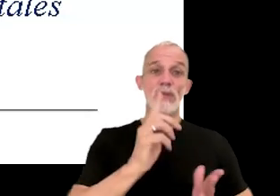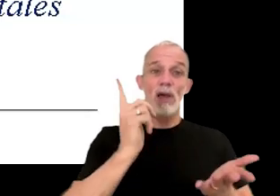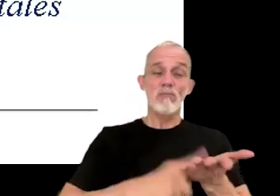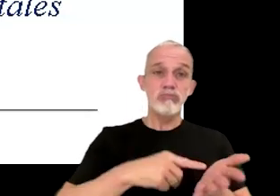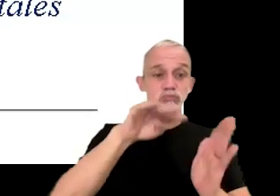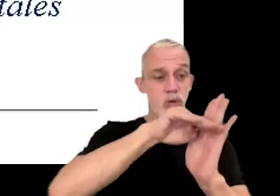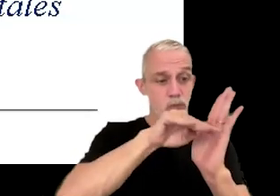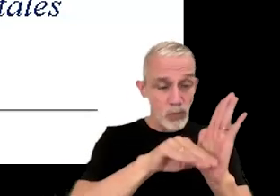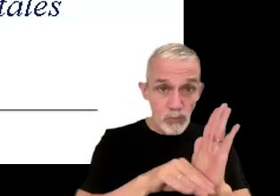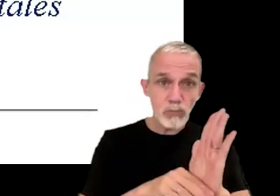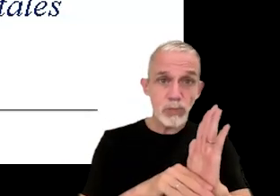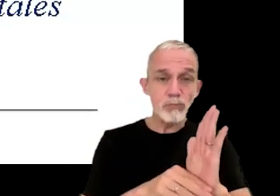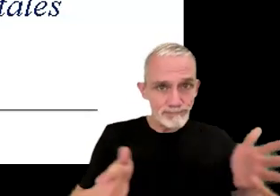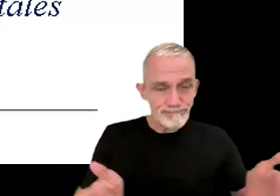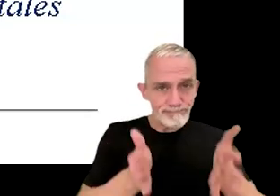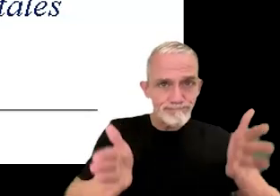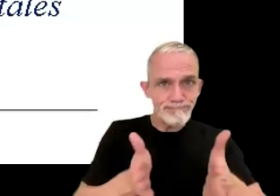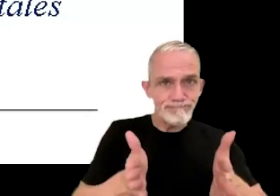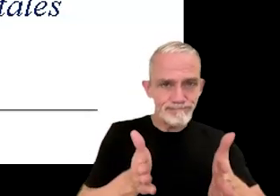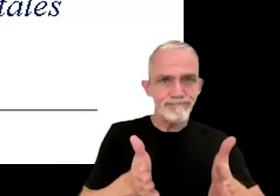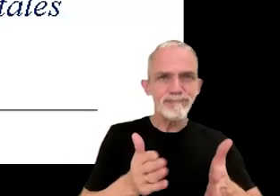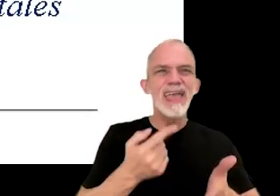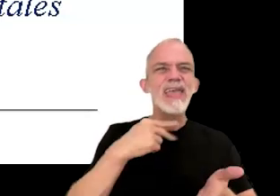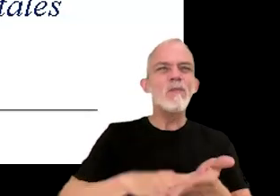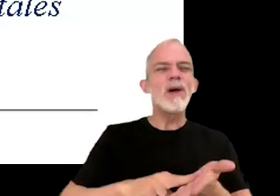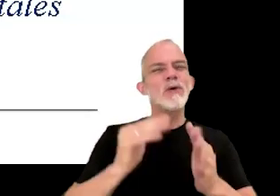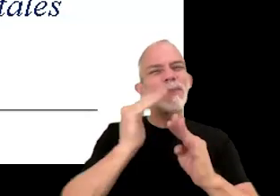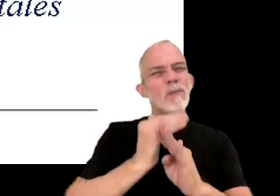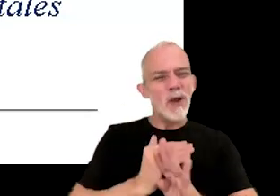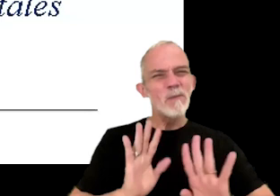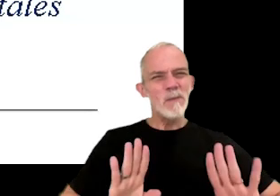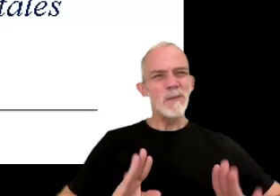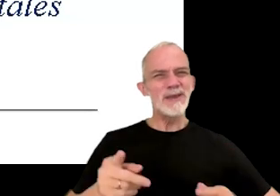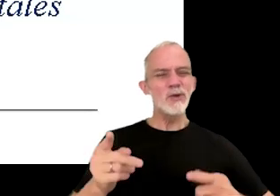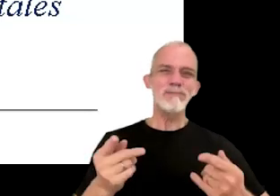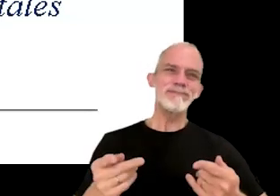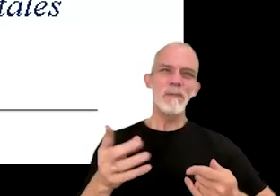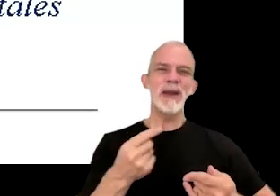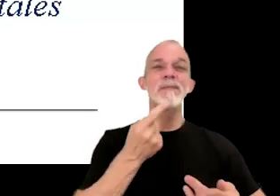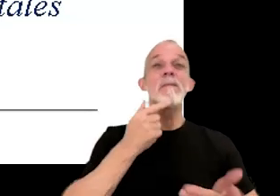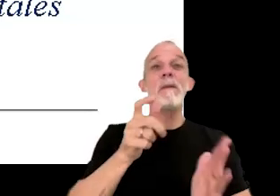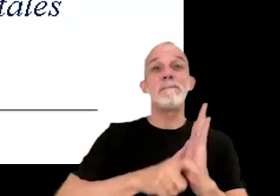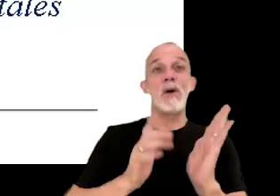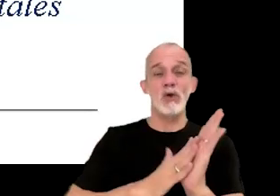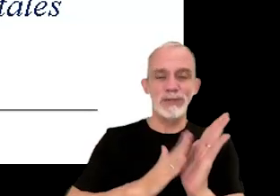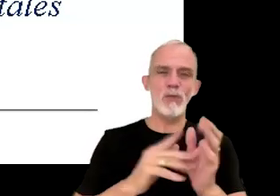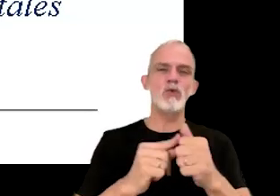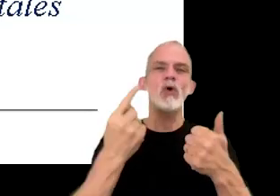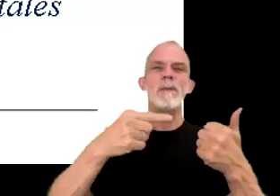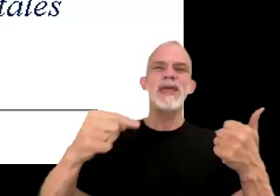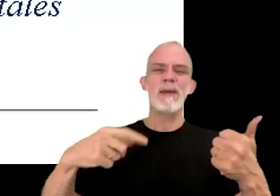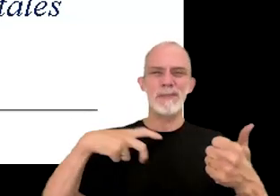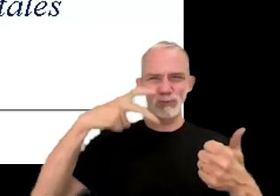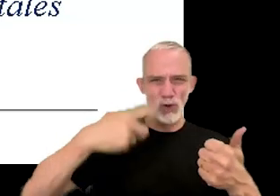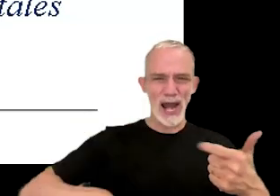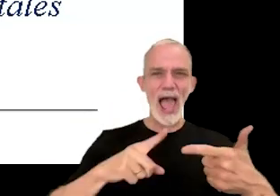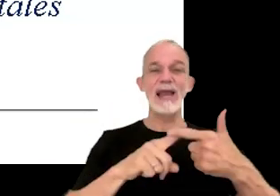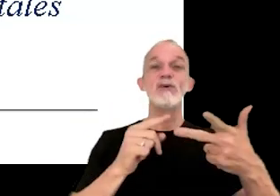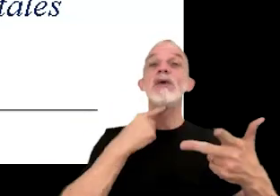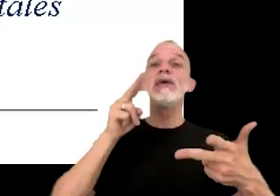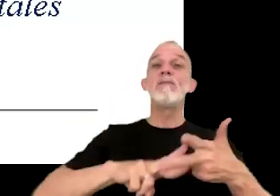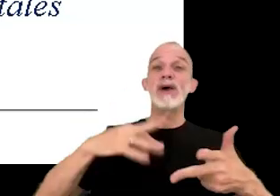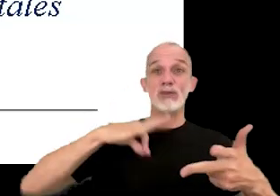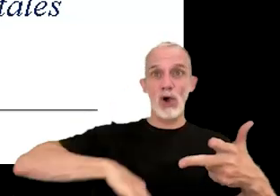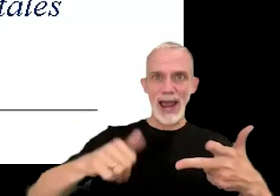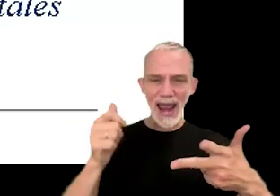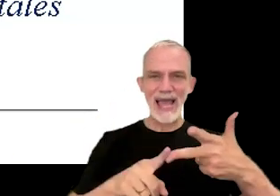de incentivos impositivos, tanto en monotributo, bienes personales, impuesto a las